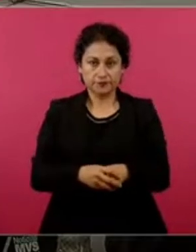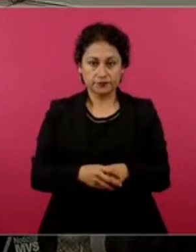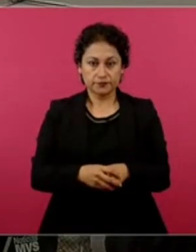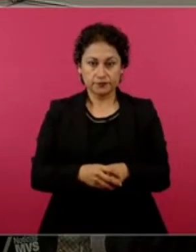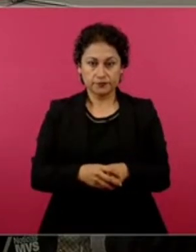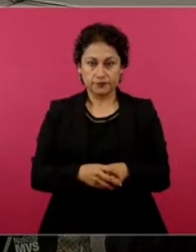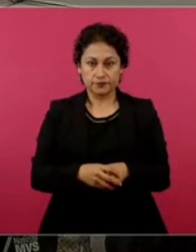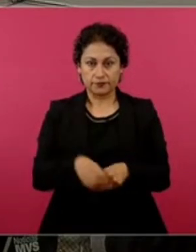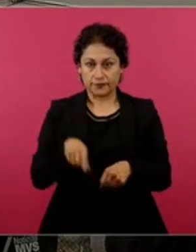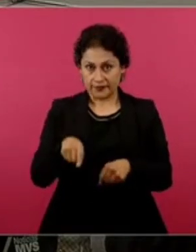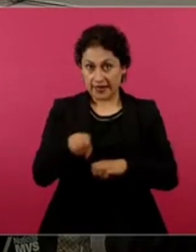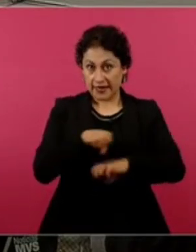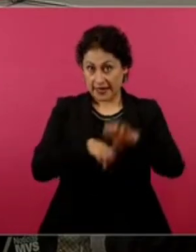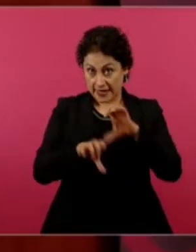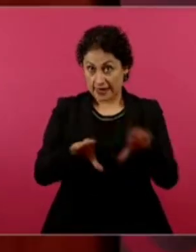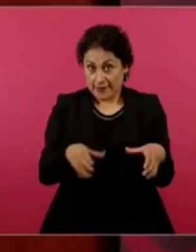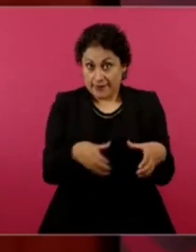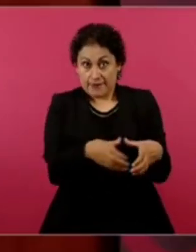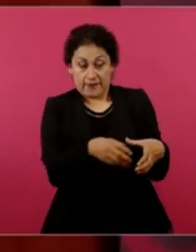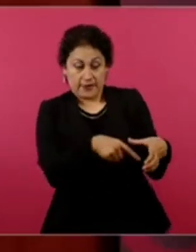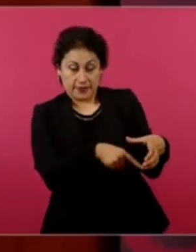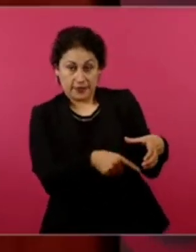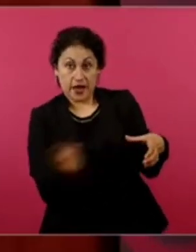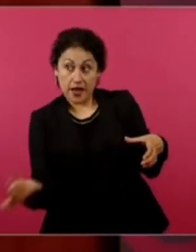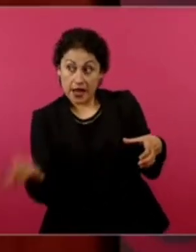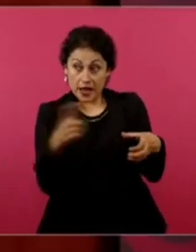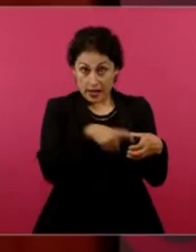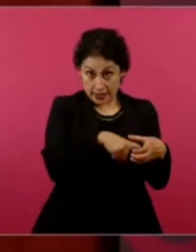Una. Y luego hay otra.